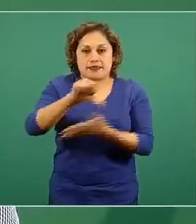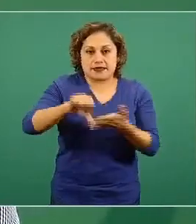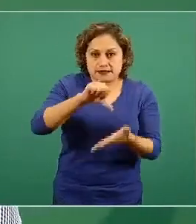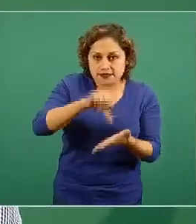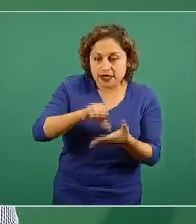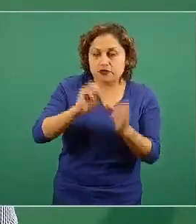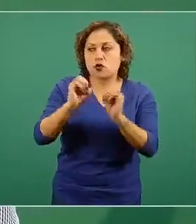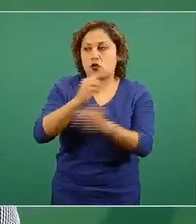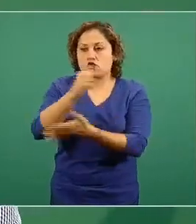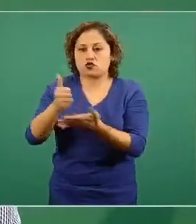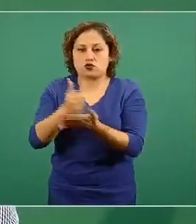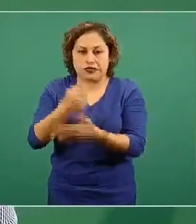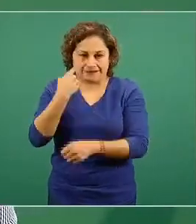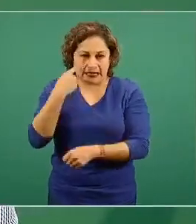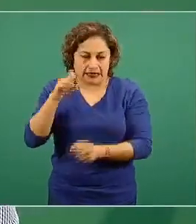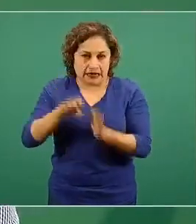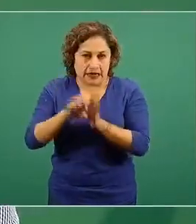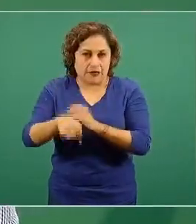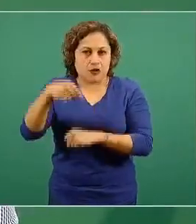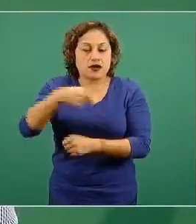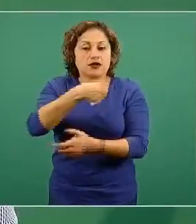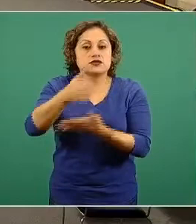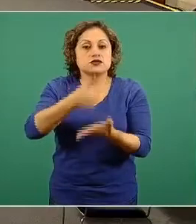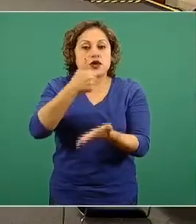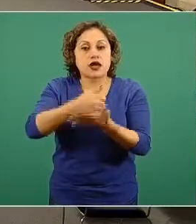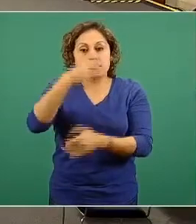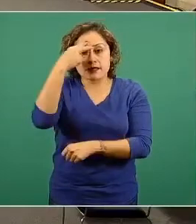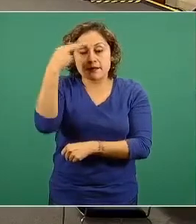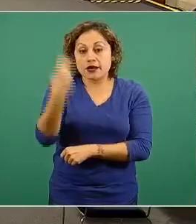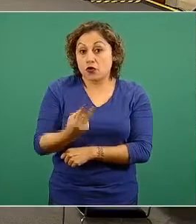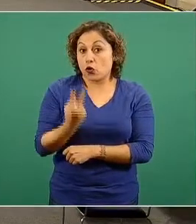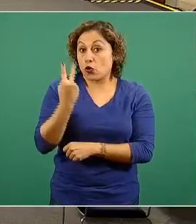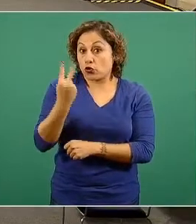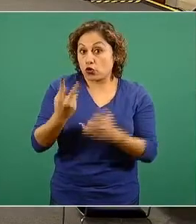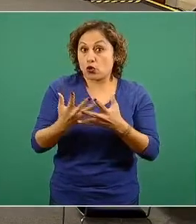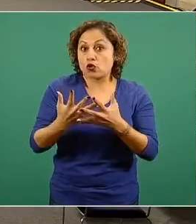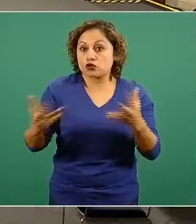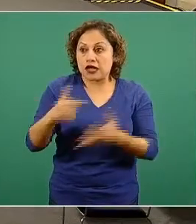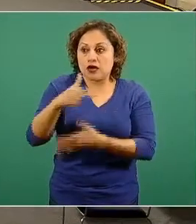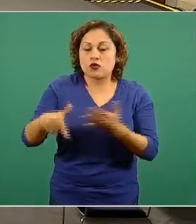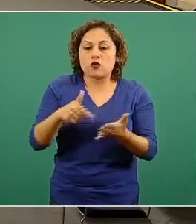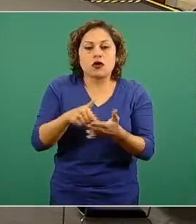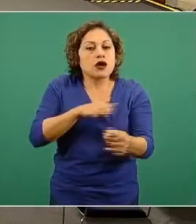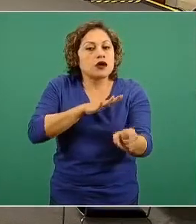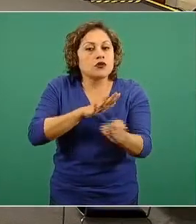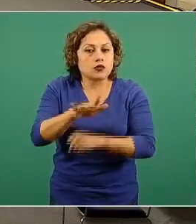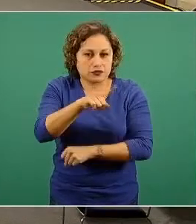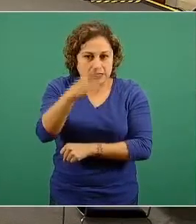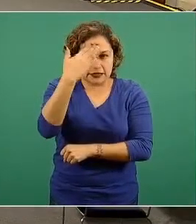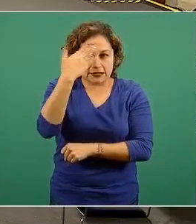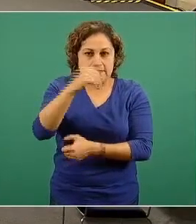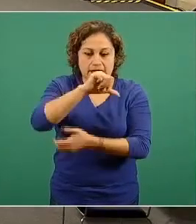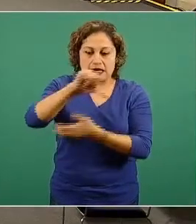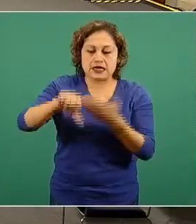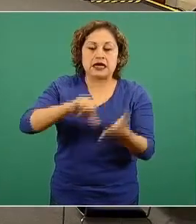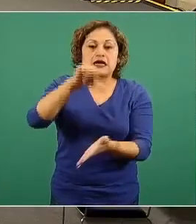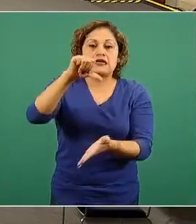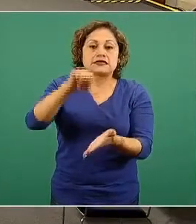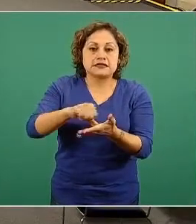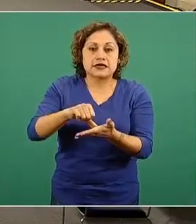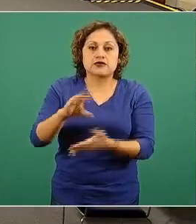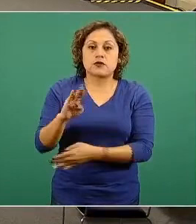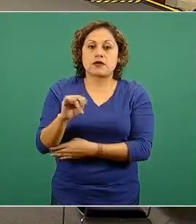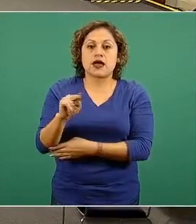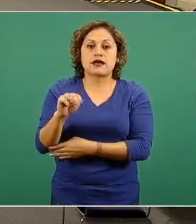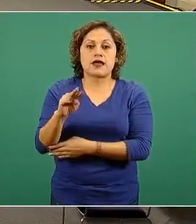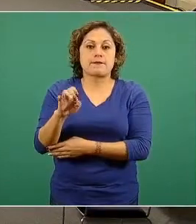Ciudad de México, por ejemplo, dos grandes ejemplos de estos centros han sido precisamente el centro Banamex, que en su momento se ha implementado, así como